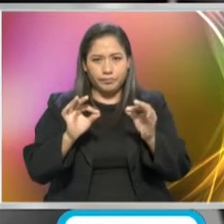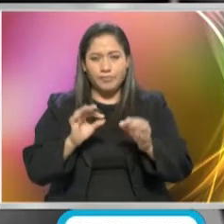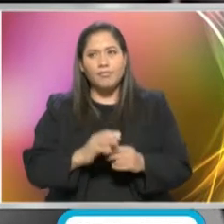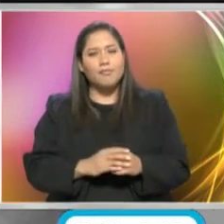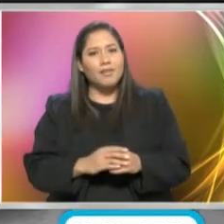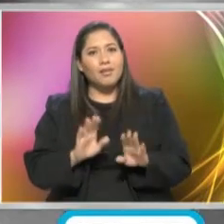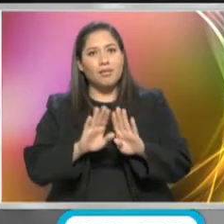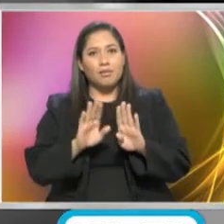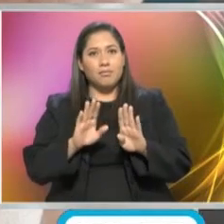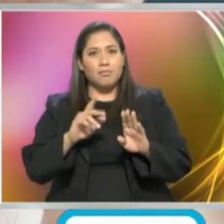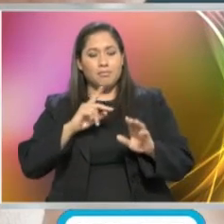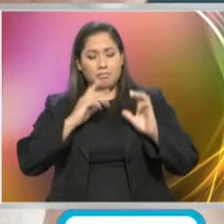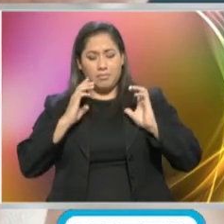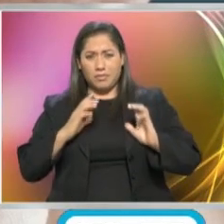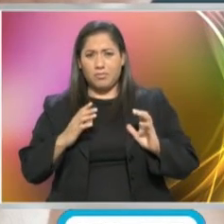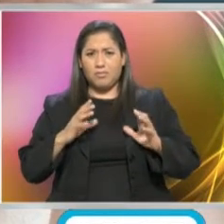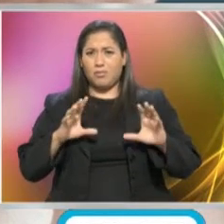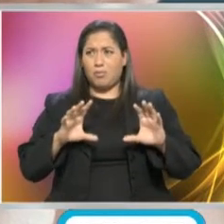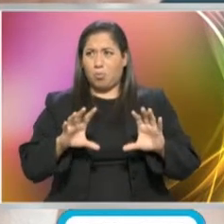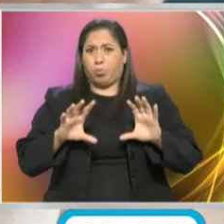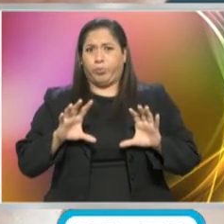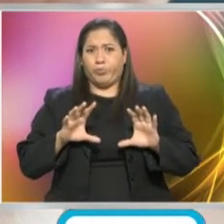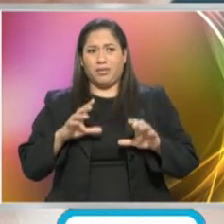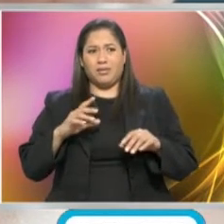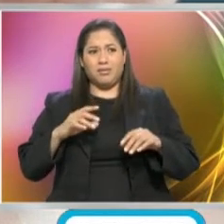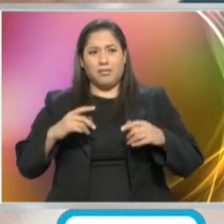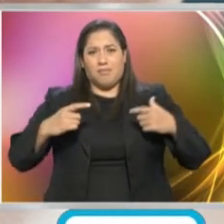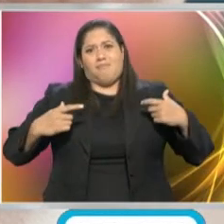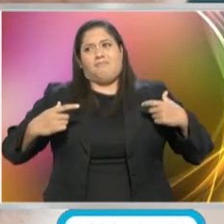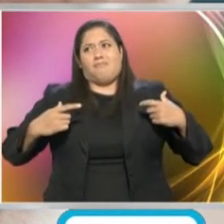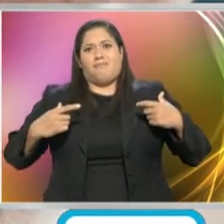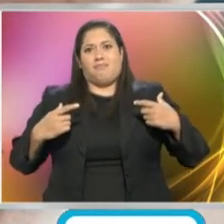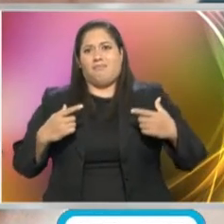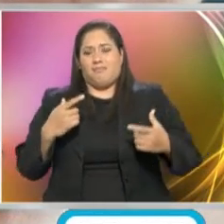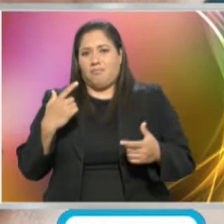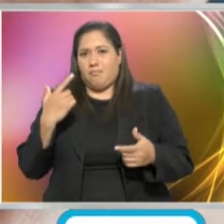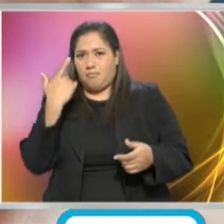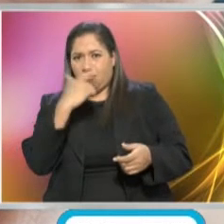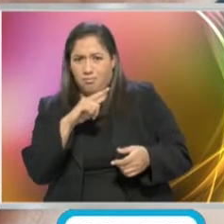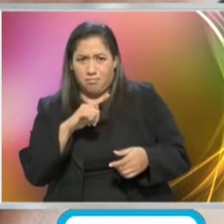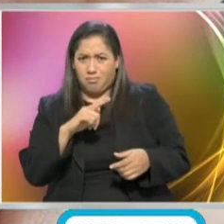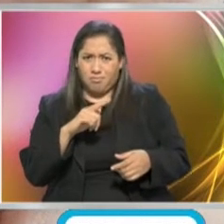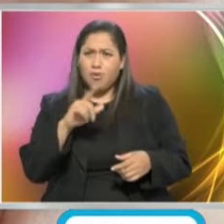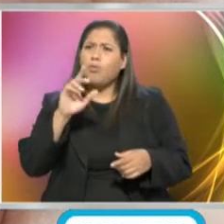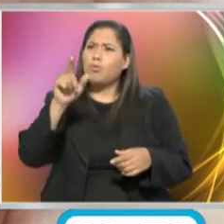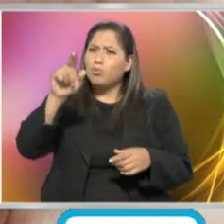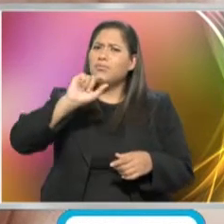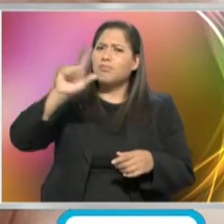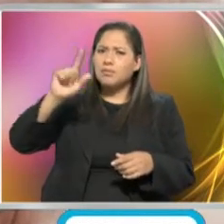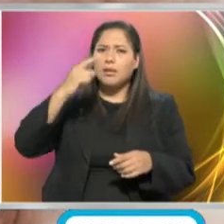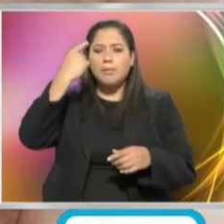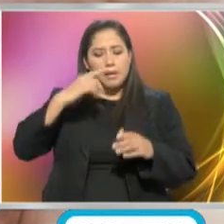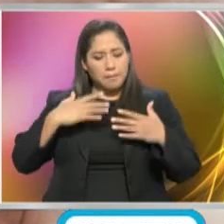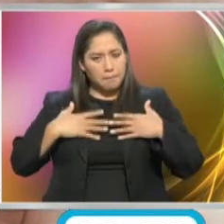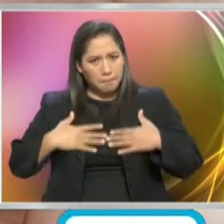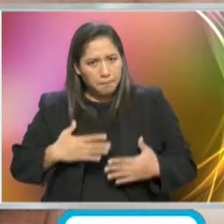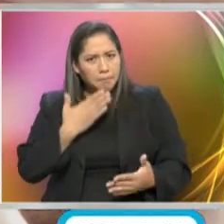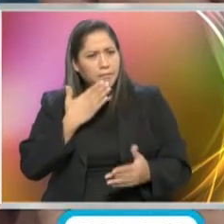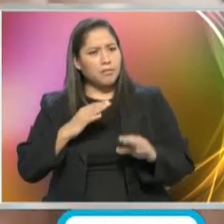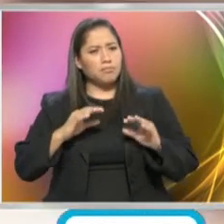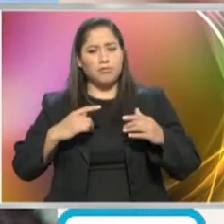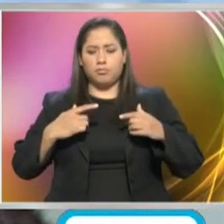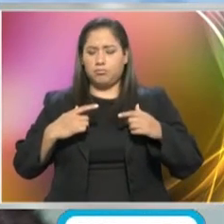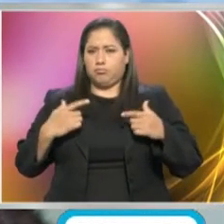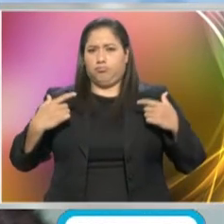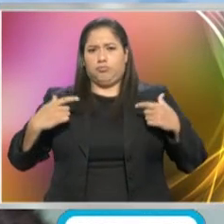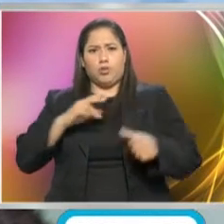la proporción de nuestro cuerpo al momento de realizar un implante? ¿O qué hace usted como profesional para guardar precisamente esa proporción y que